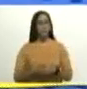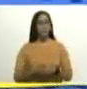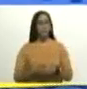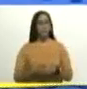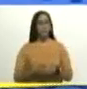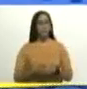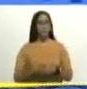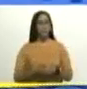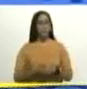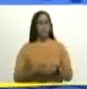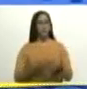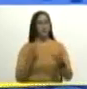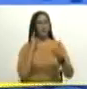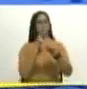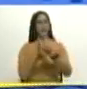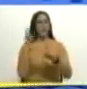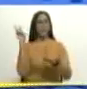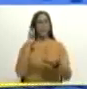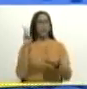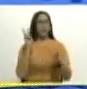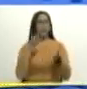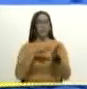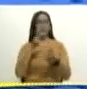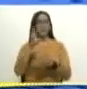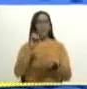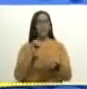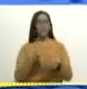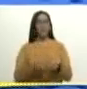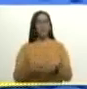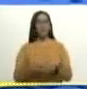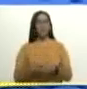Una gran meta, Venezuela 2020.